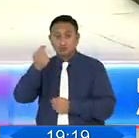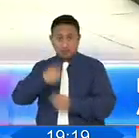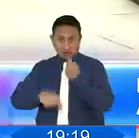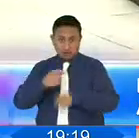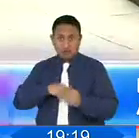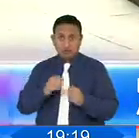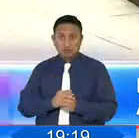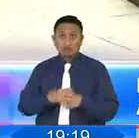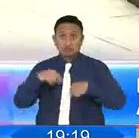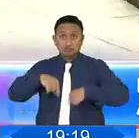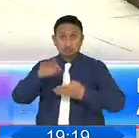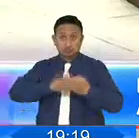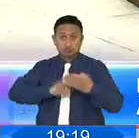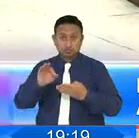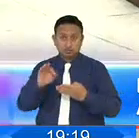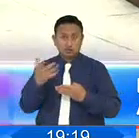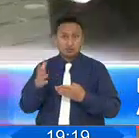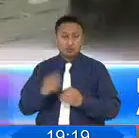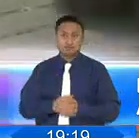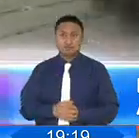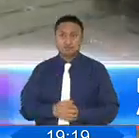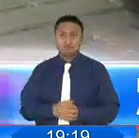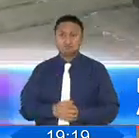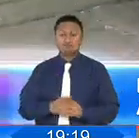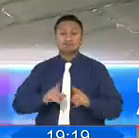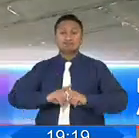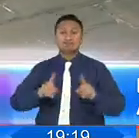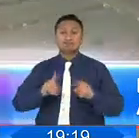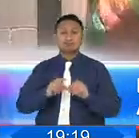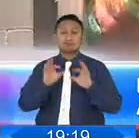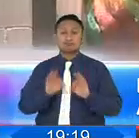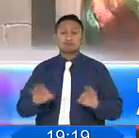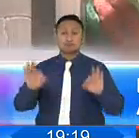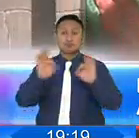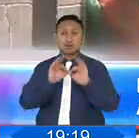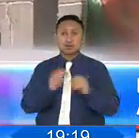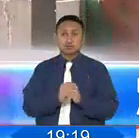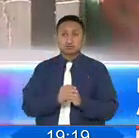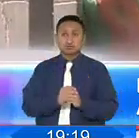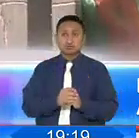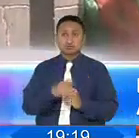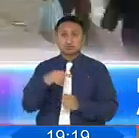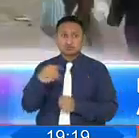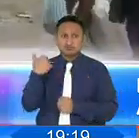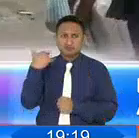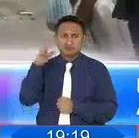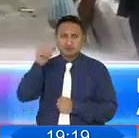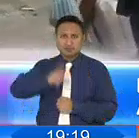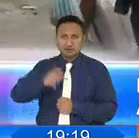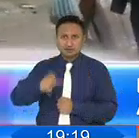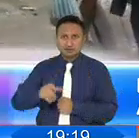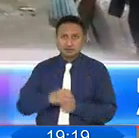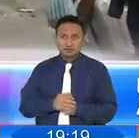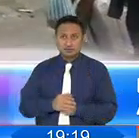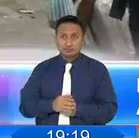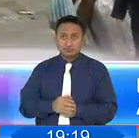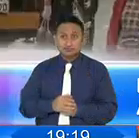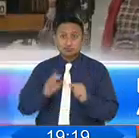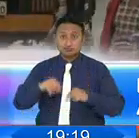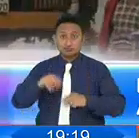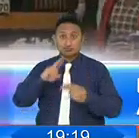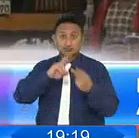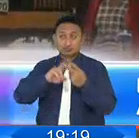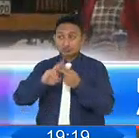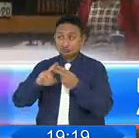con la autorización para trabajar en las calles. Sin embargo, la cifra de comerciantes informales es mucho mayor, tomando en cuenta que no hay censos